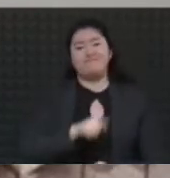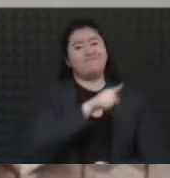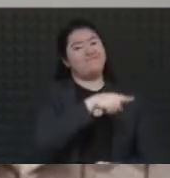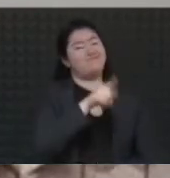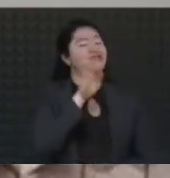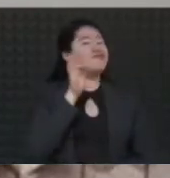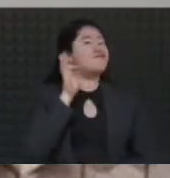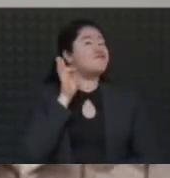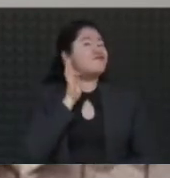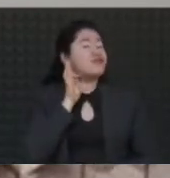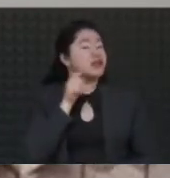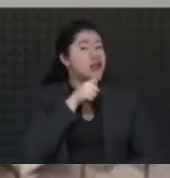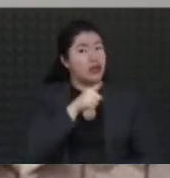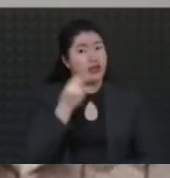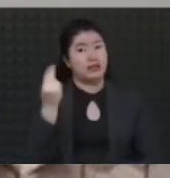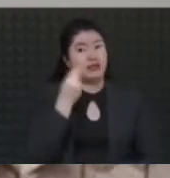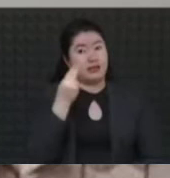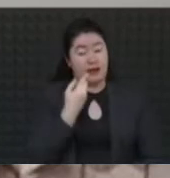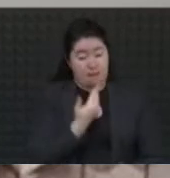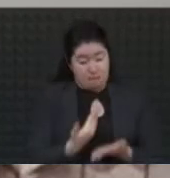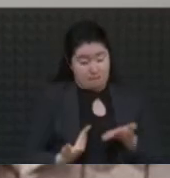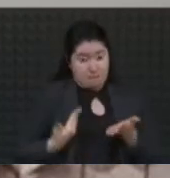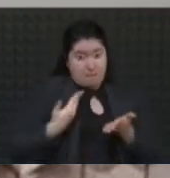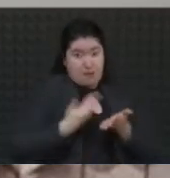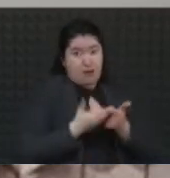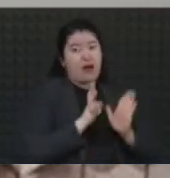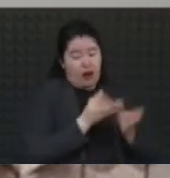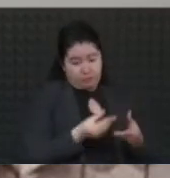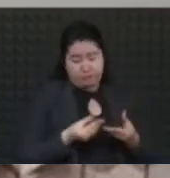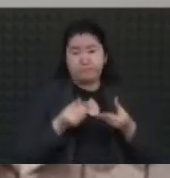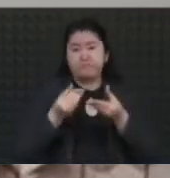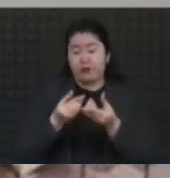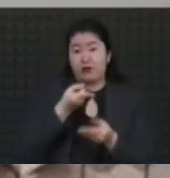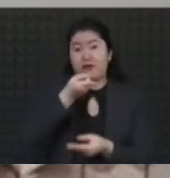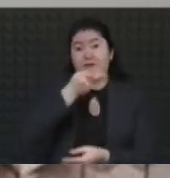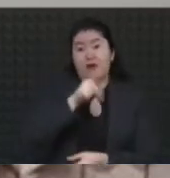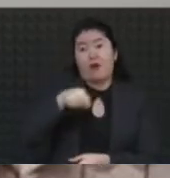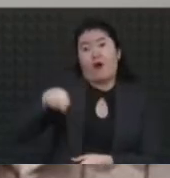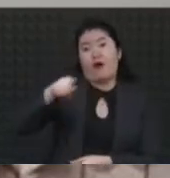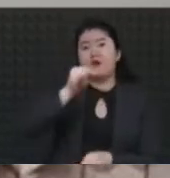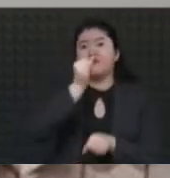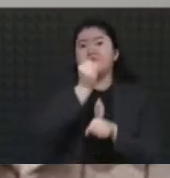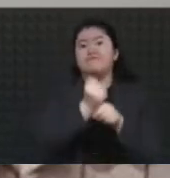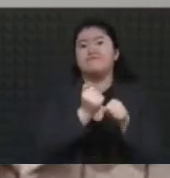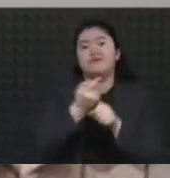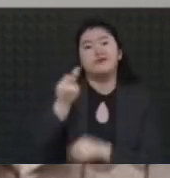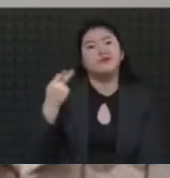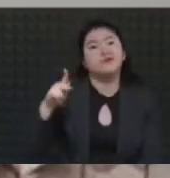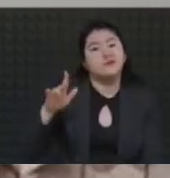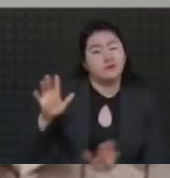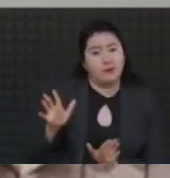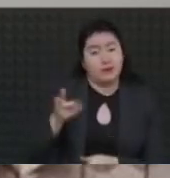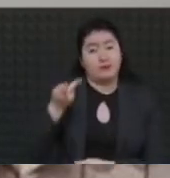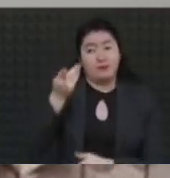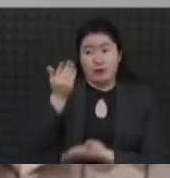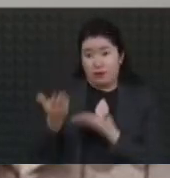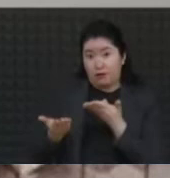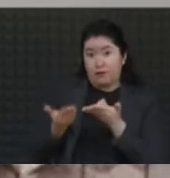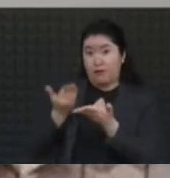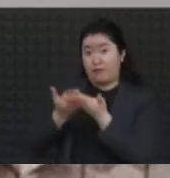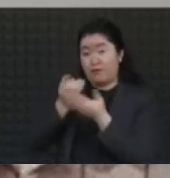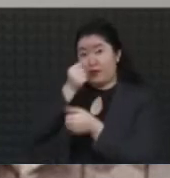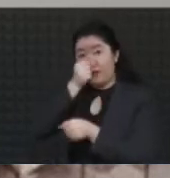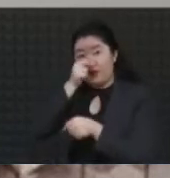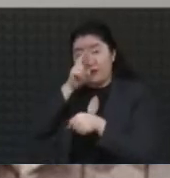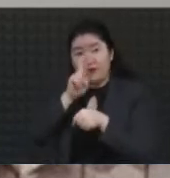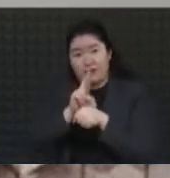porque repito, ellos tienen sus propios peritajes y por supuesto pues tendrán que utilizar esto, pero tienen que solicitárselo a la Secretaría